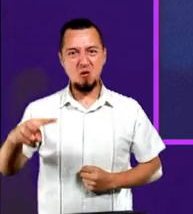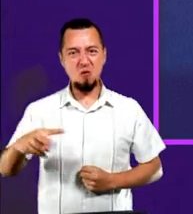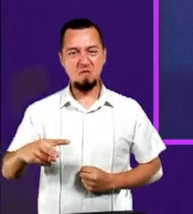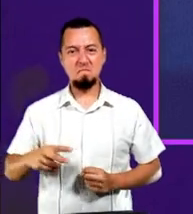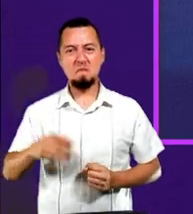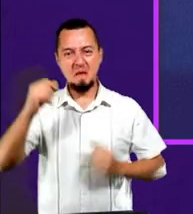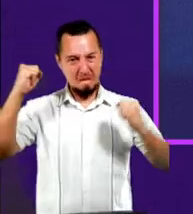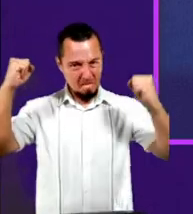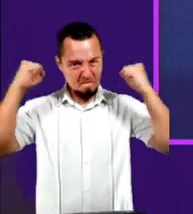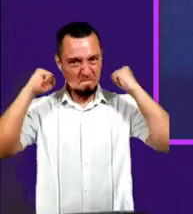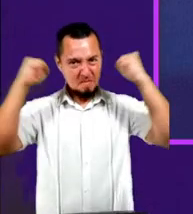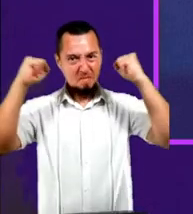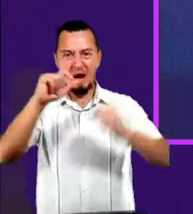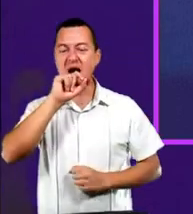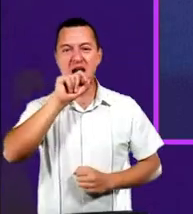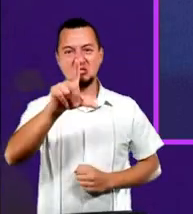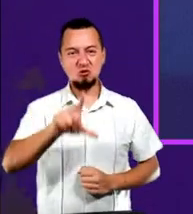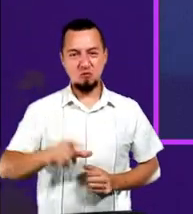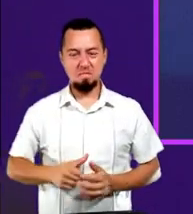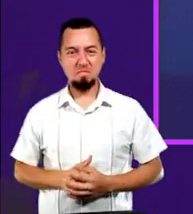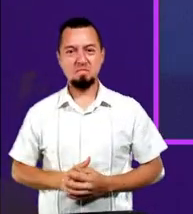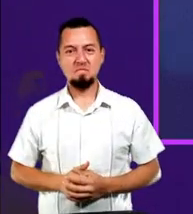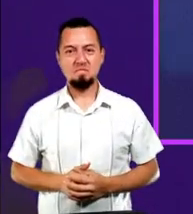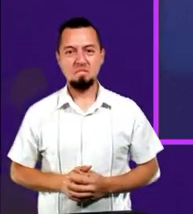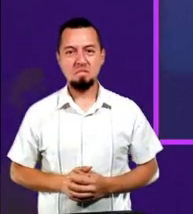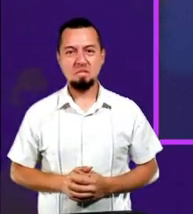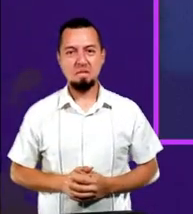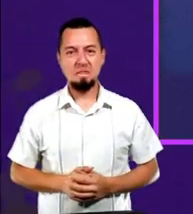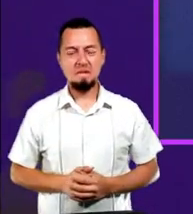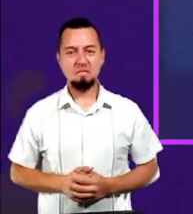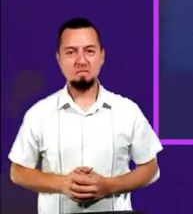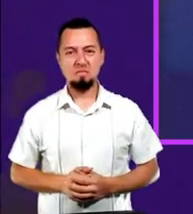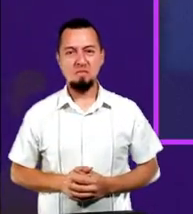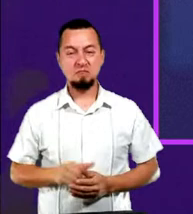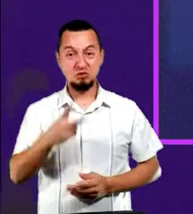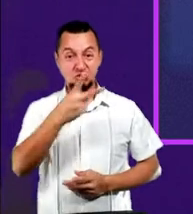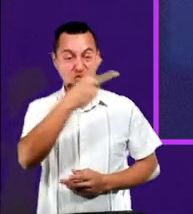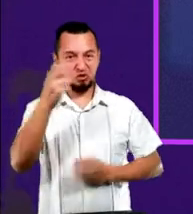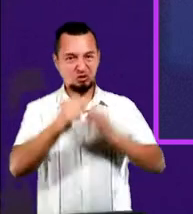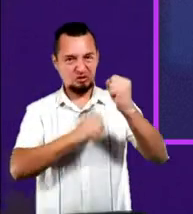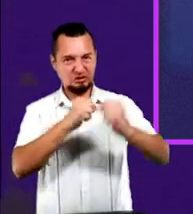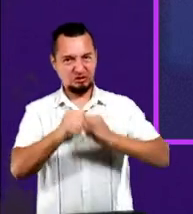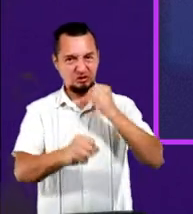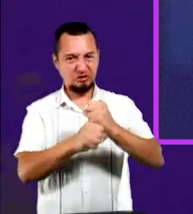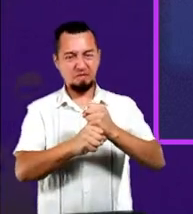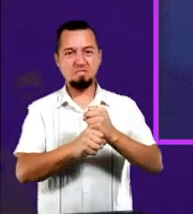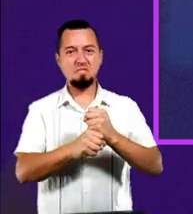México! 200 años, libres y soberanos. ¡Viva México!